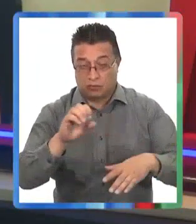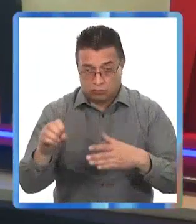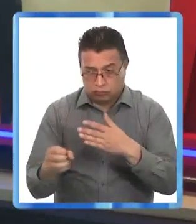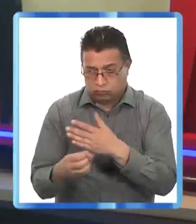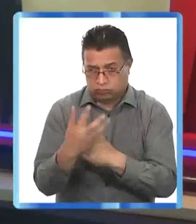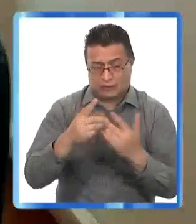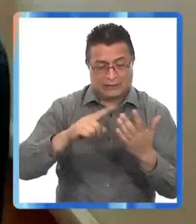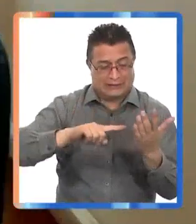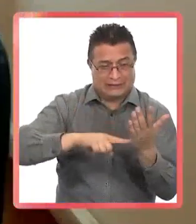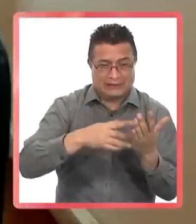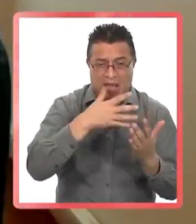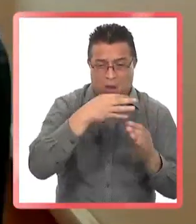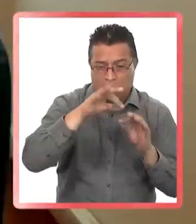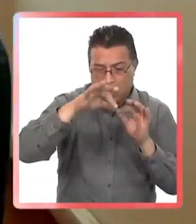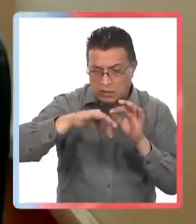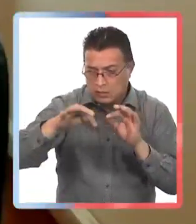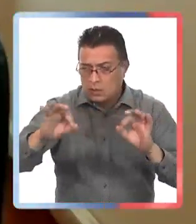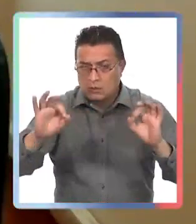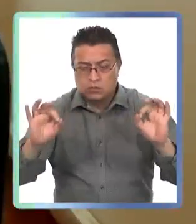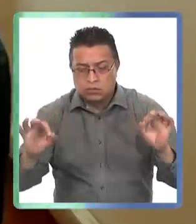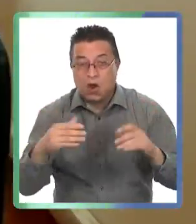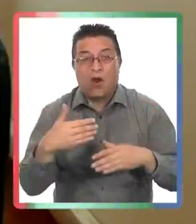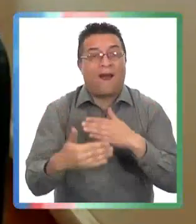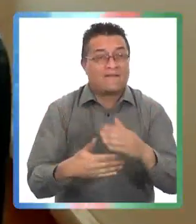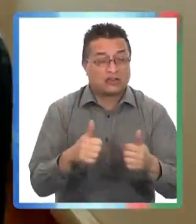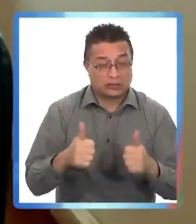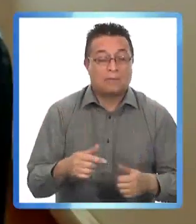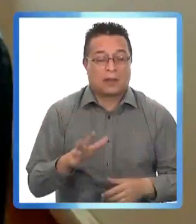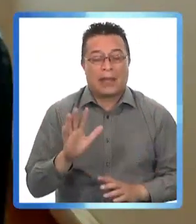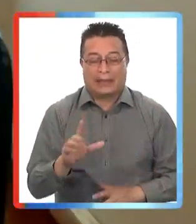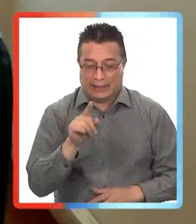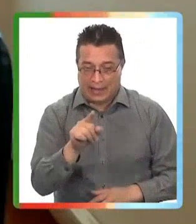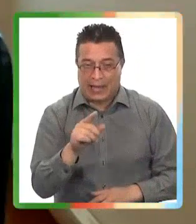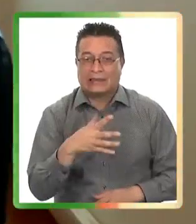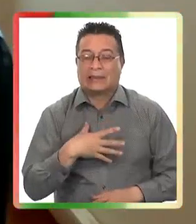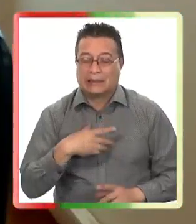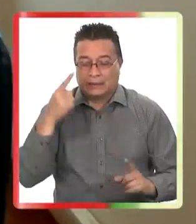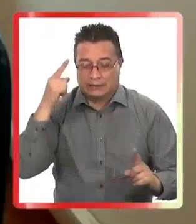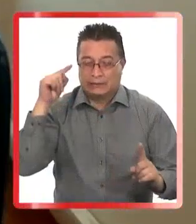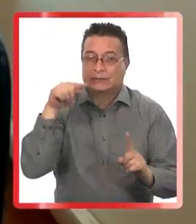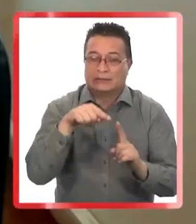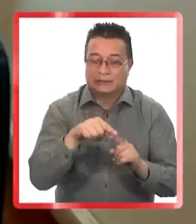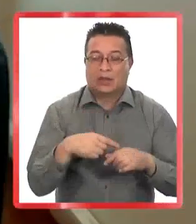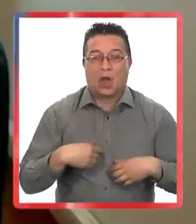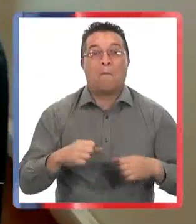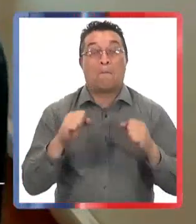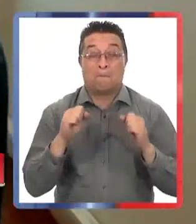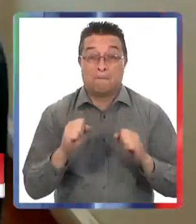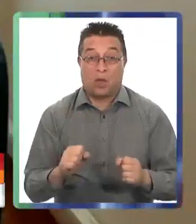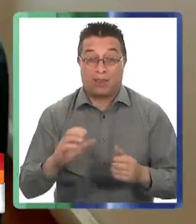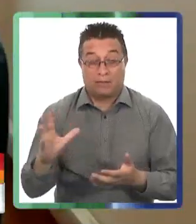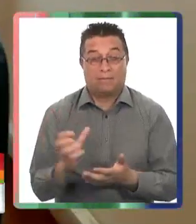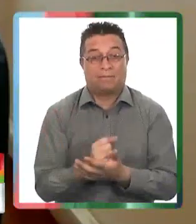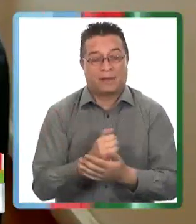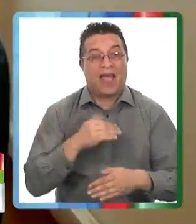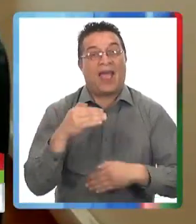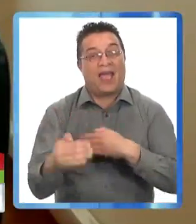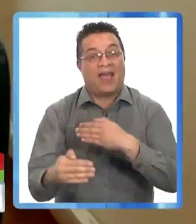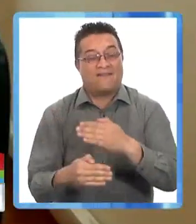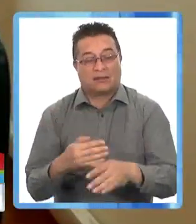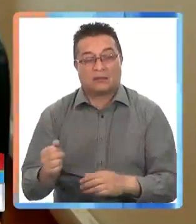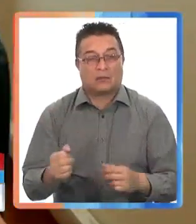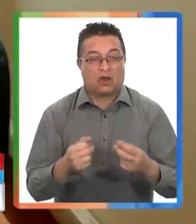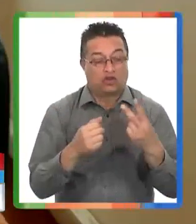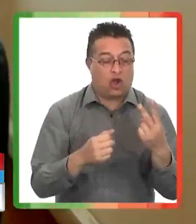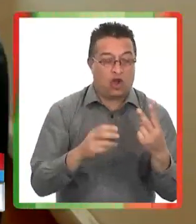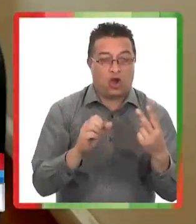podremos avanzar? Ese es nuestro propósito. Nuestro propósito es poder, yo diría que avanzar al menos en 2 o 3 líneas importantes. Hay